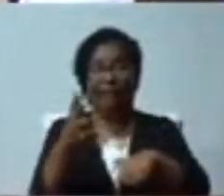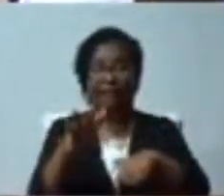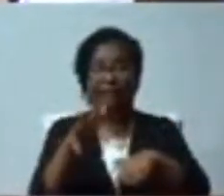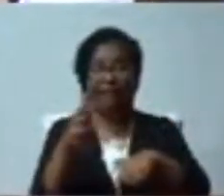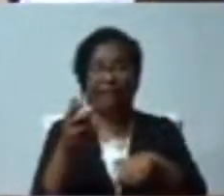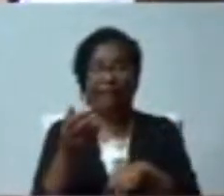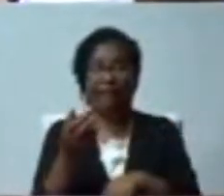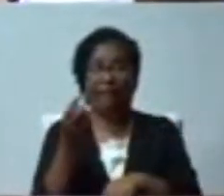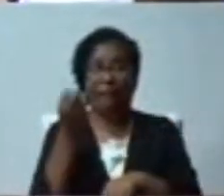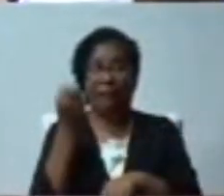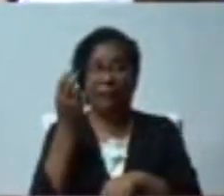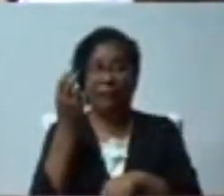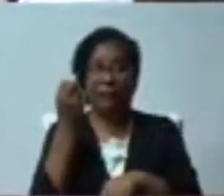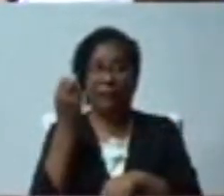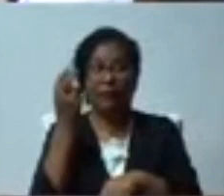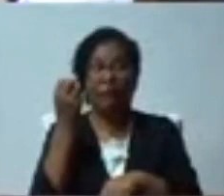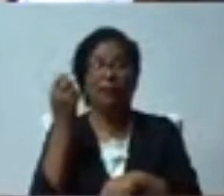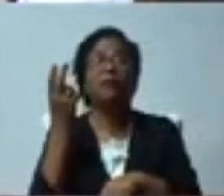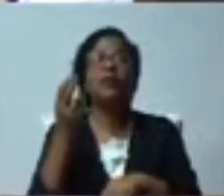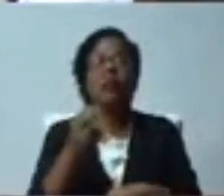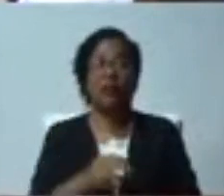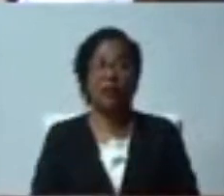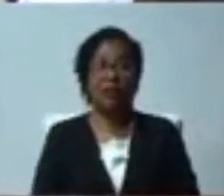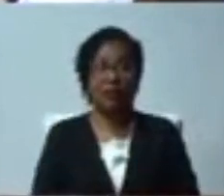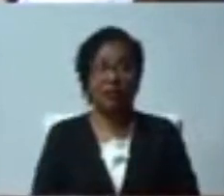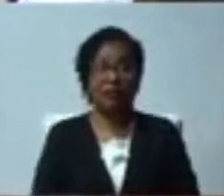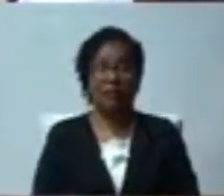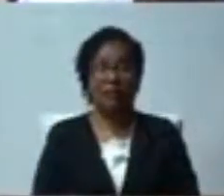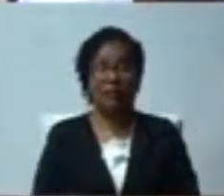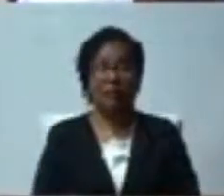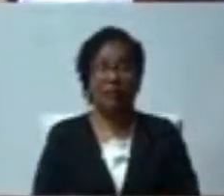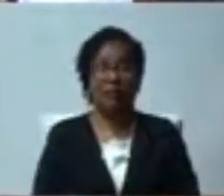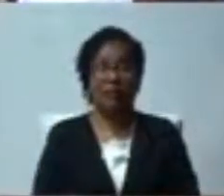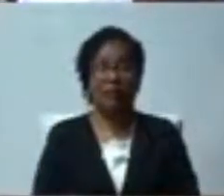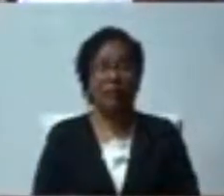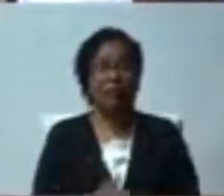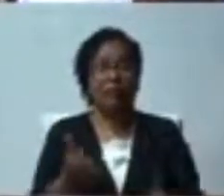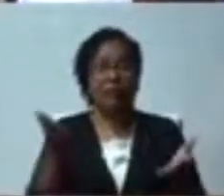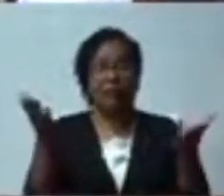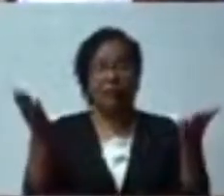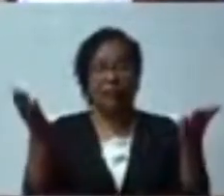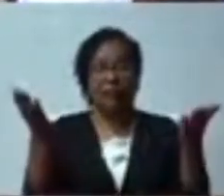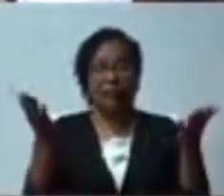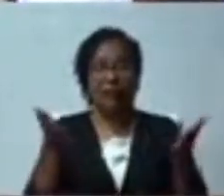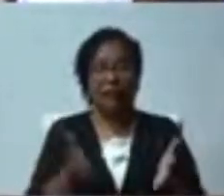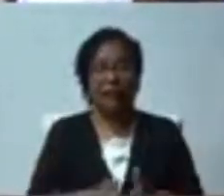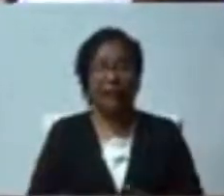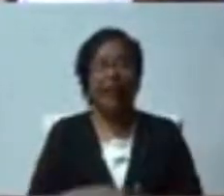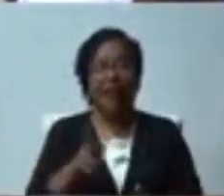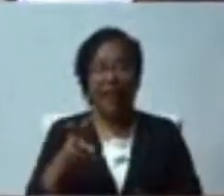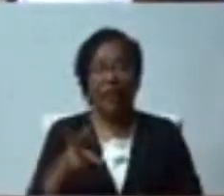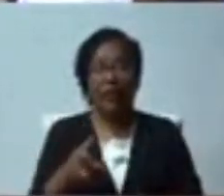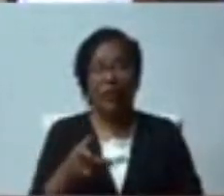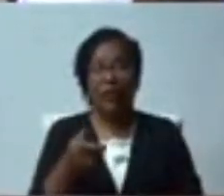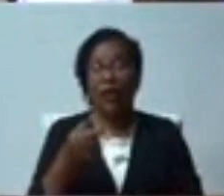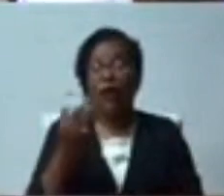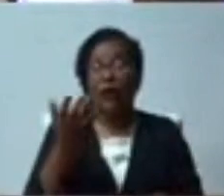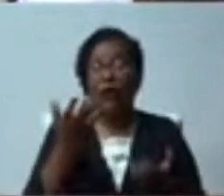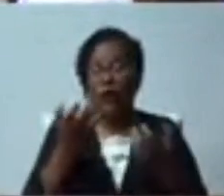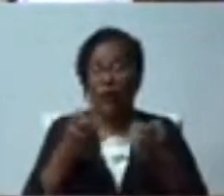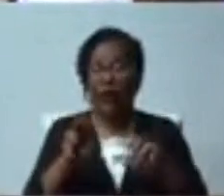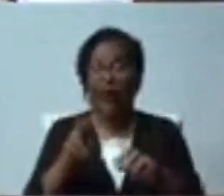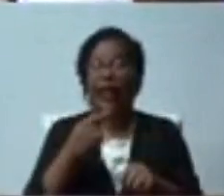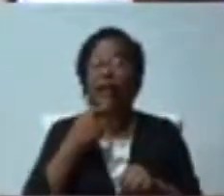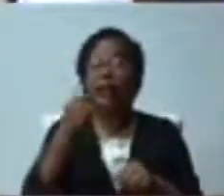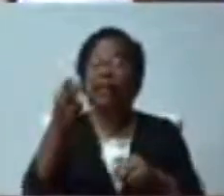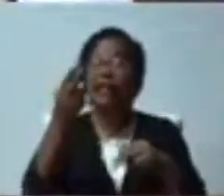ellos me gritaron. Exacto. Y me dijeron, mira, nos hiciste daño. No, yo no le hice daño. Ellos nos hicieron